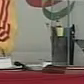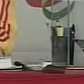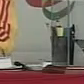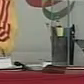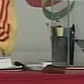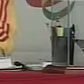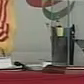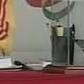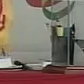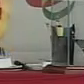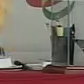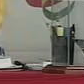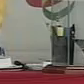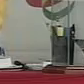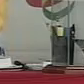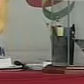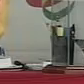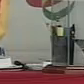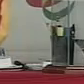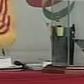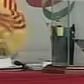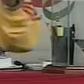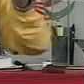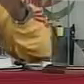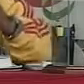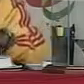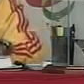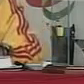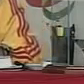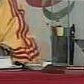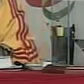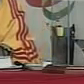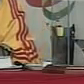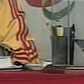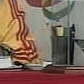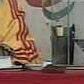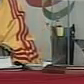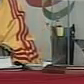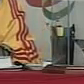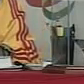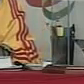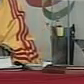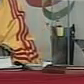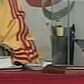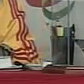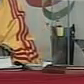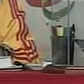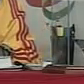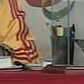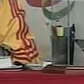presidente s cómo los capturamos con la línea de investigación que tenemos